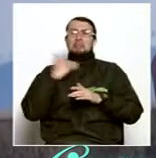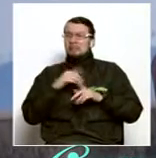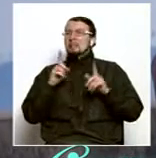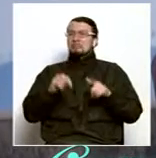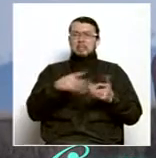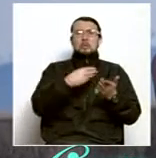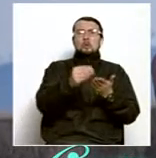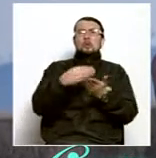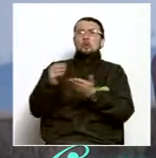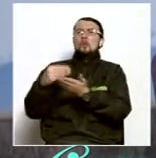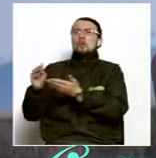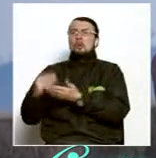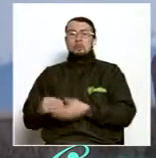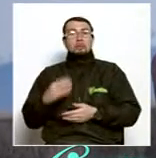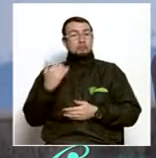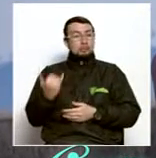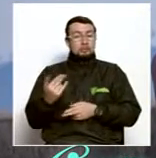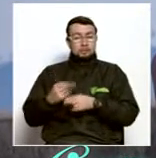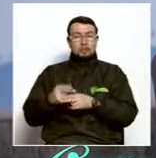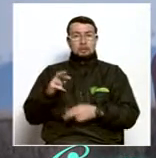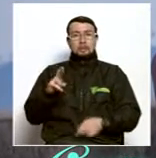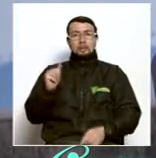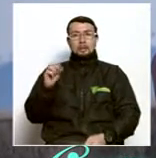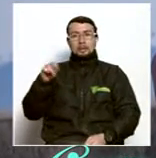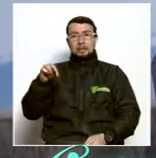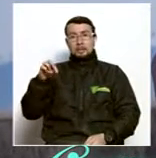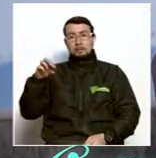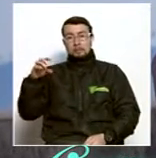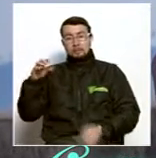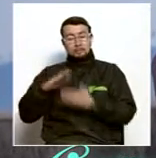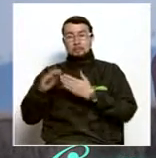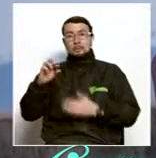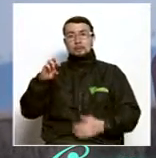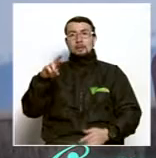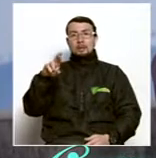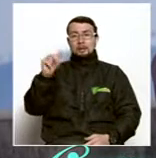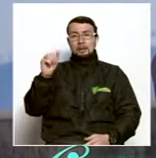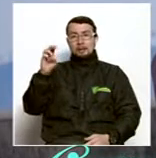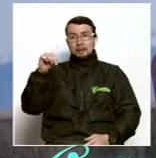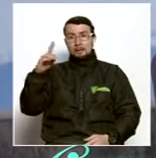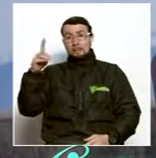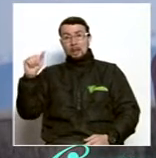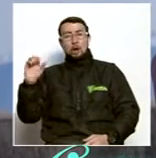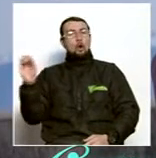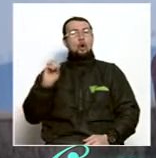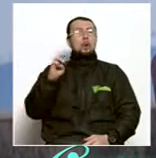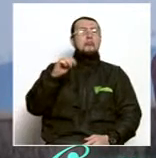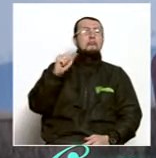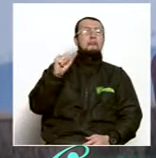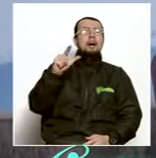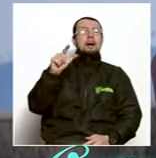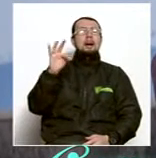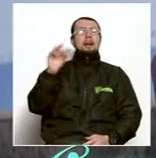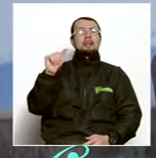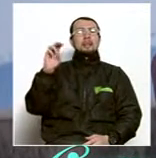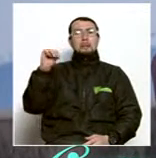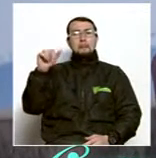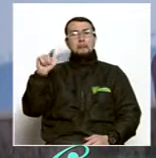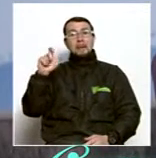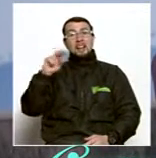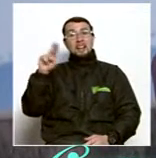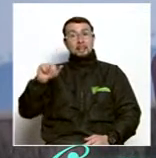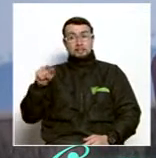también en la forma de Roundup o matamaleza, ¿sí? Uh-huh. Tiene un uso tan popular y tan extendido que